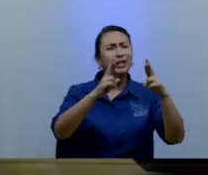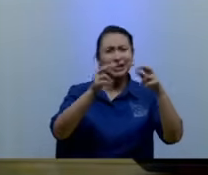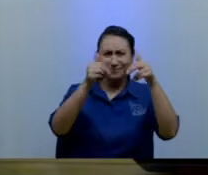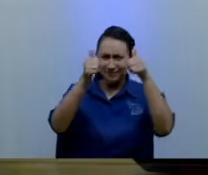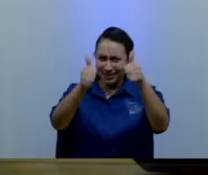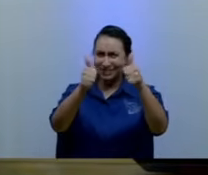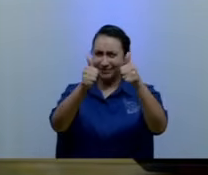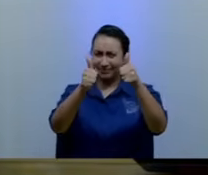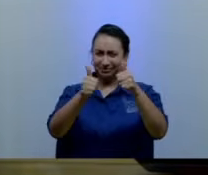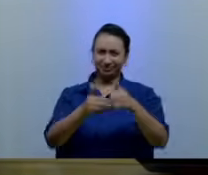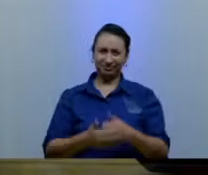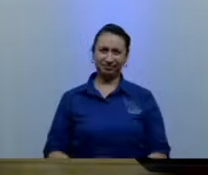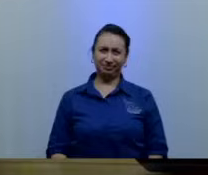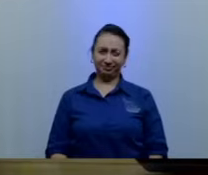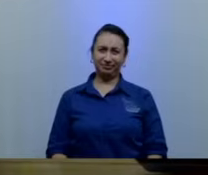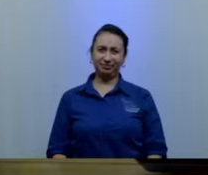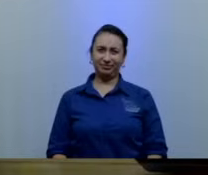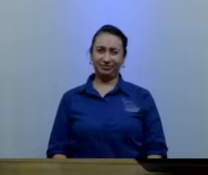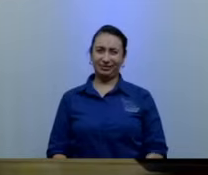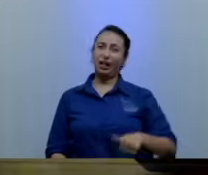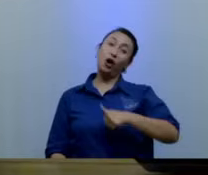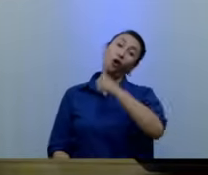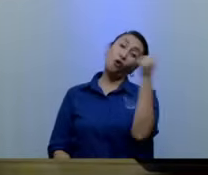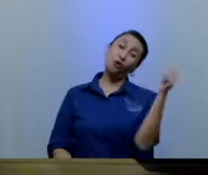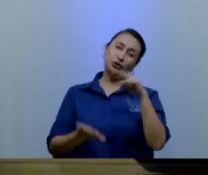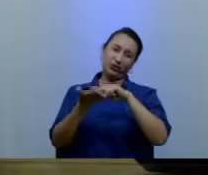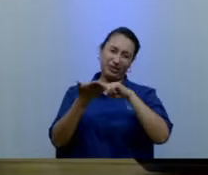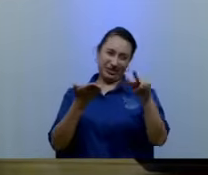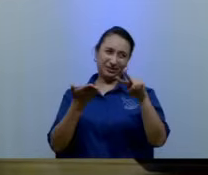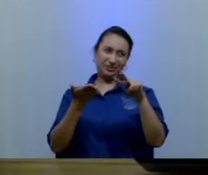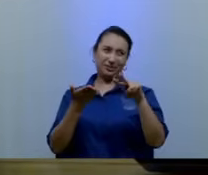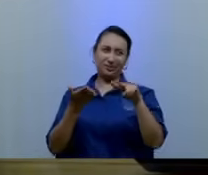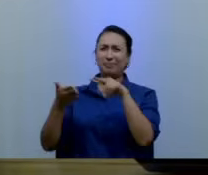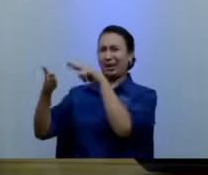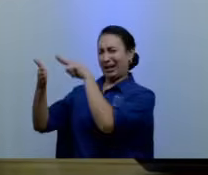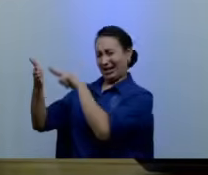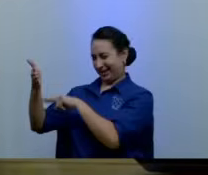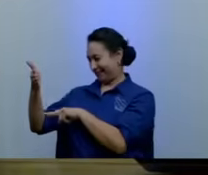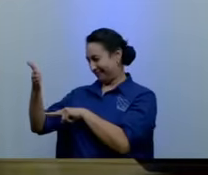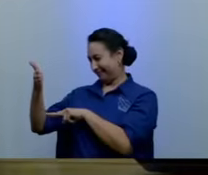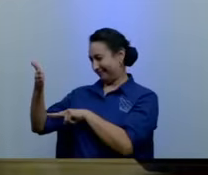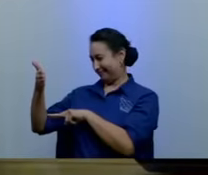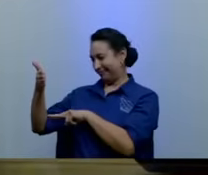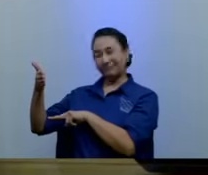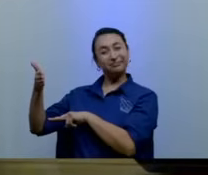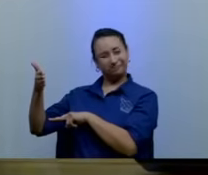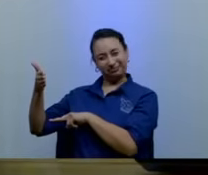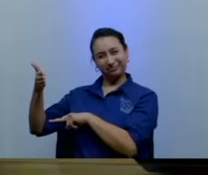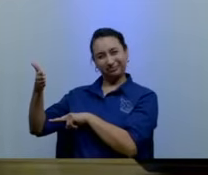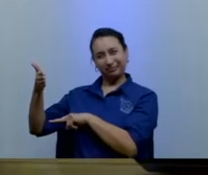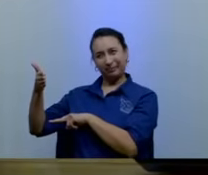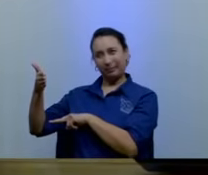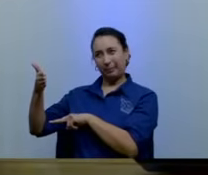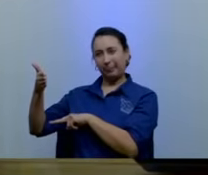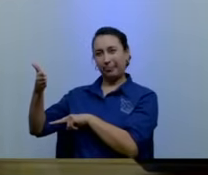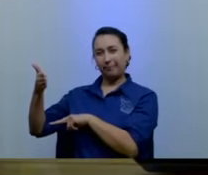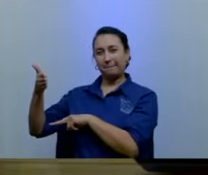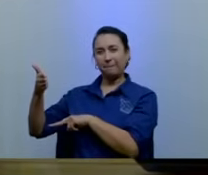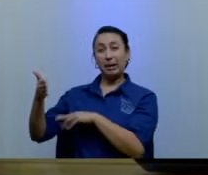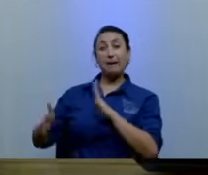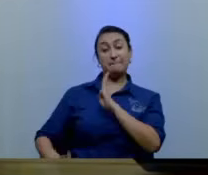voy a leer. Ya dejo de predicar. Pero solo leer. ¿Para qué? Bueno, propiedades de la